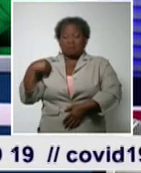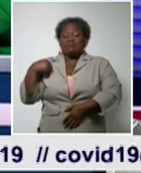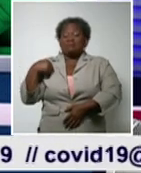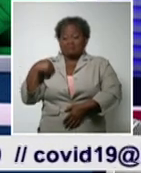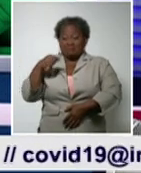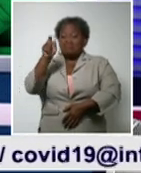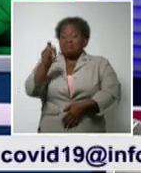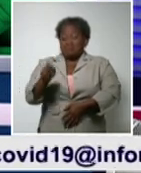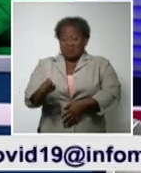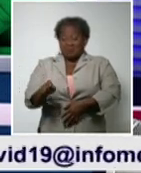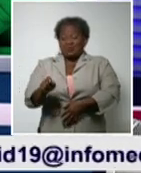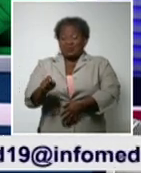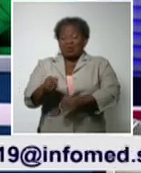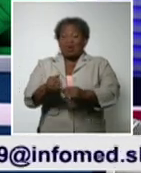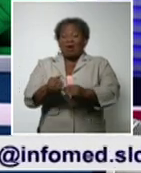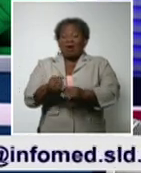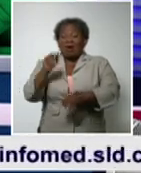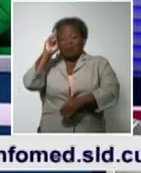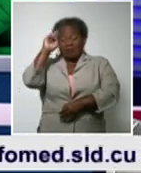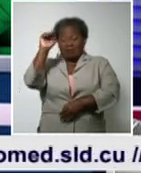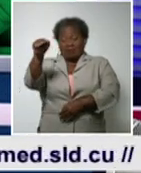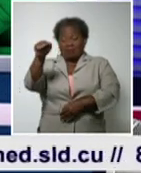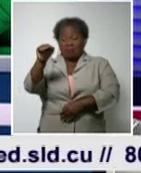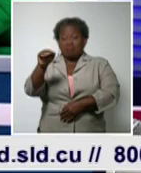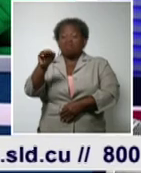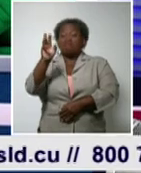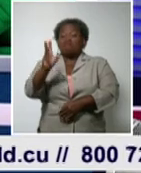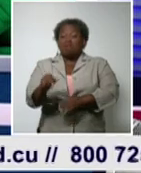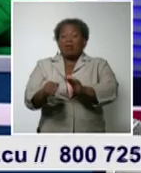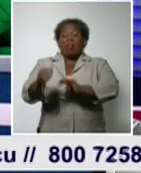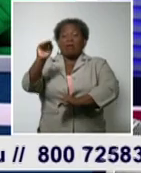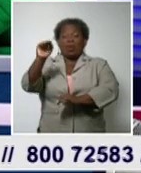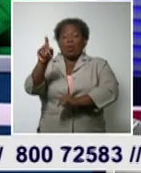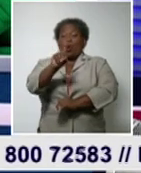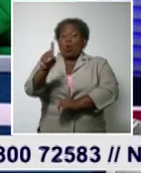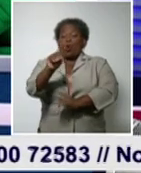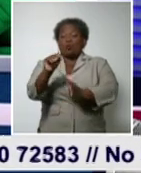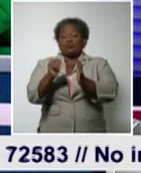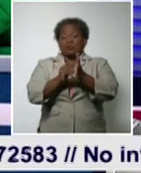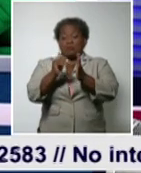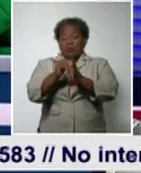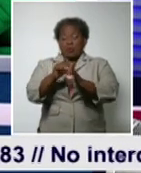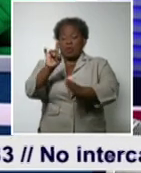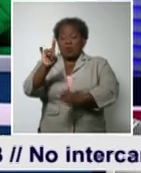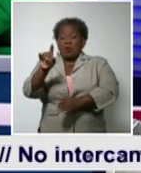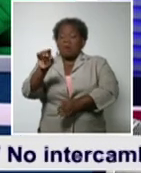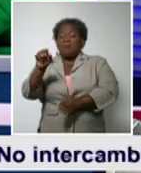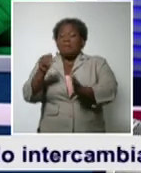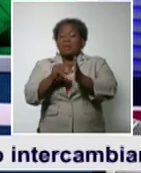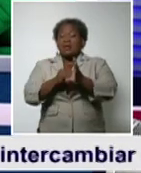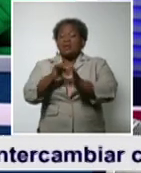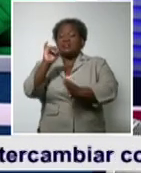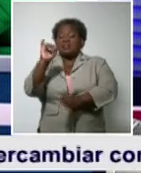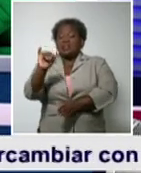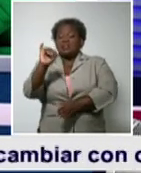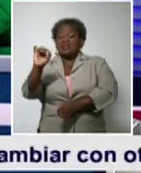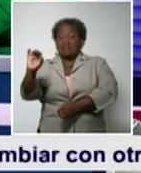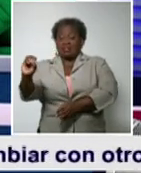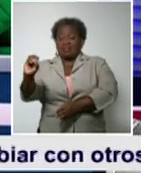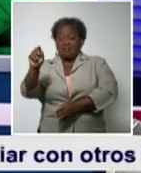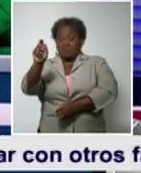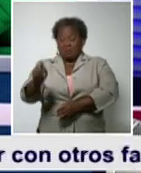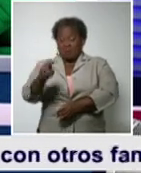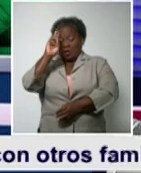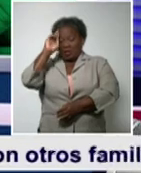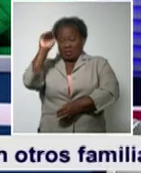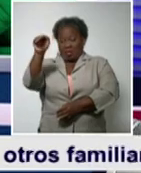activos también elevado, 11.009.960 personas activas el día de